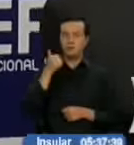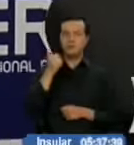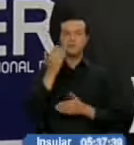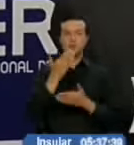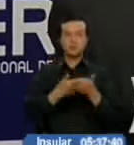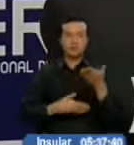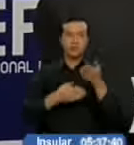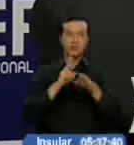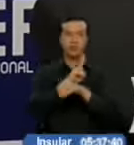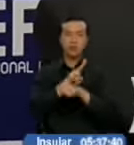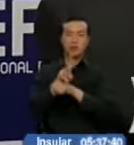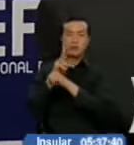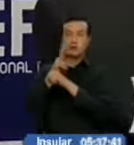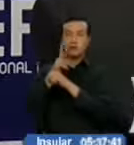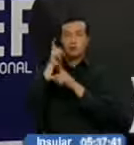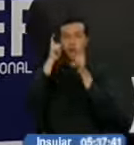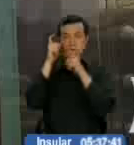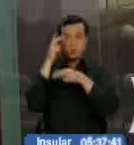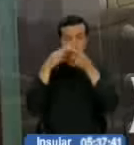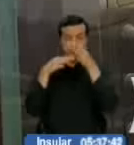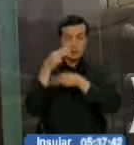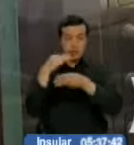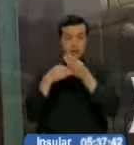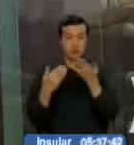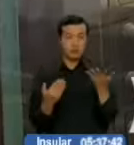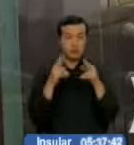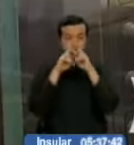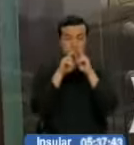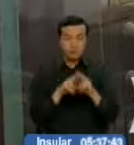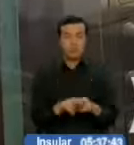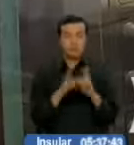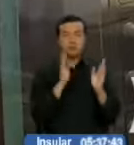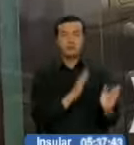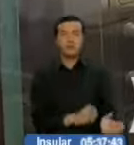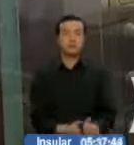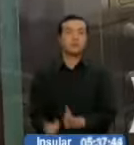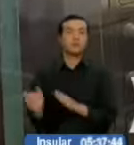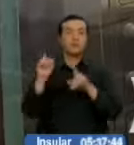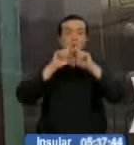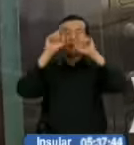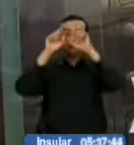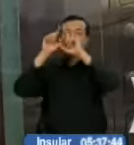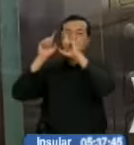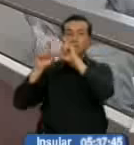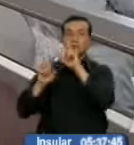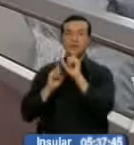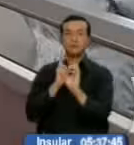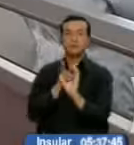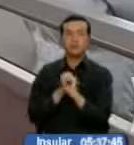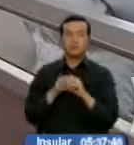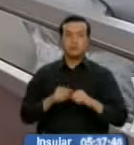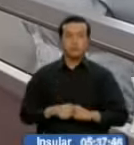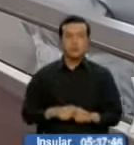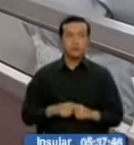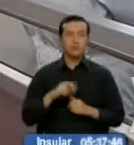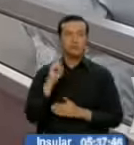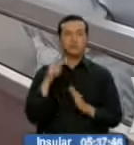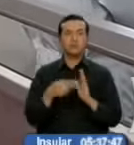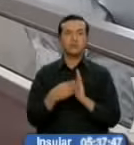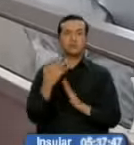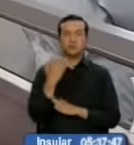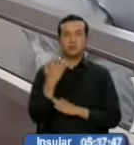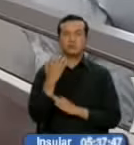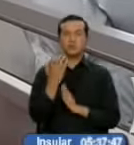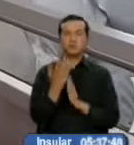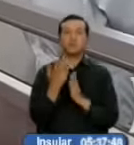la Superintendencia de Control de Poder del Mercado para el análisis del comportamiento de las empresas que participaron. En 2015, el Sercove